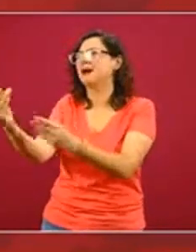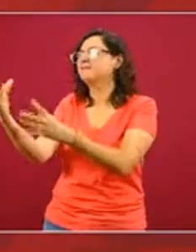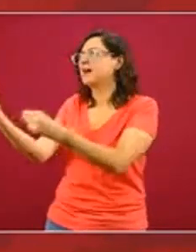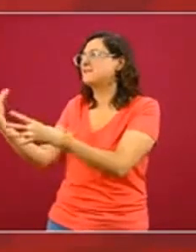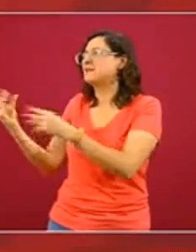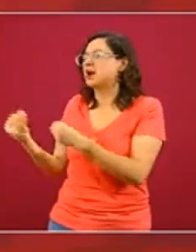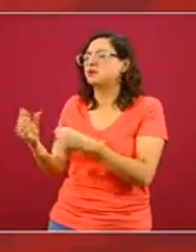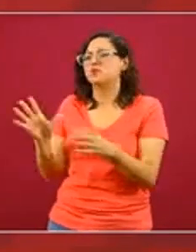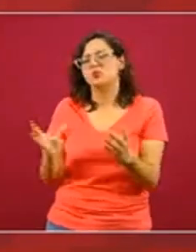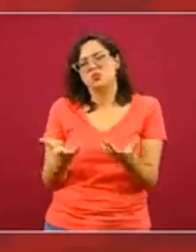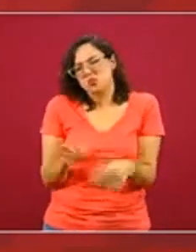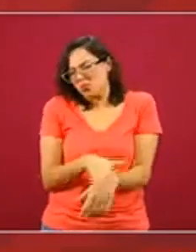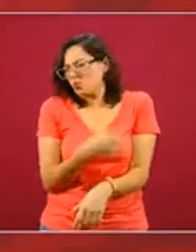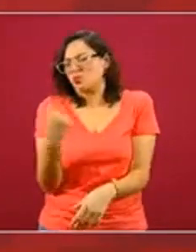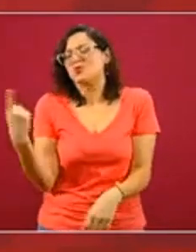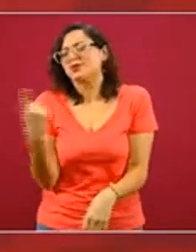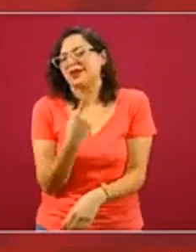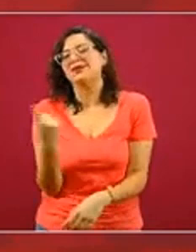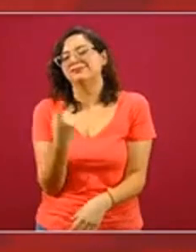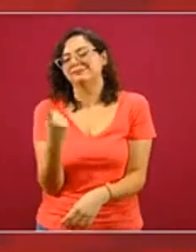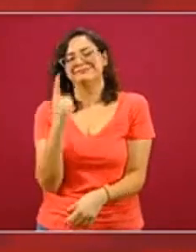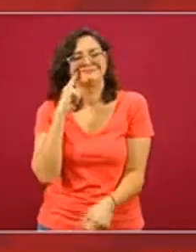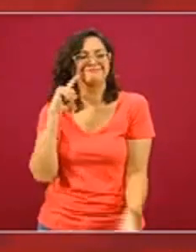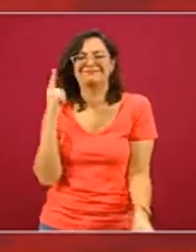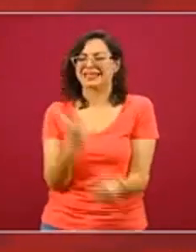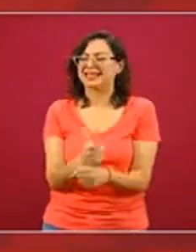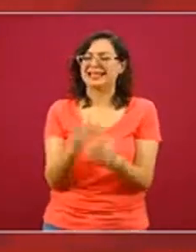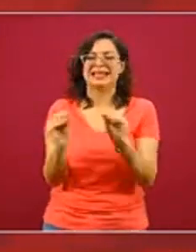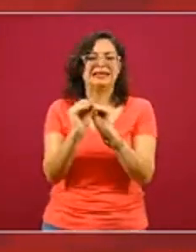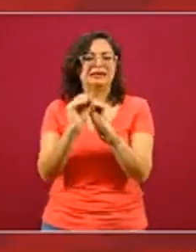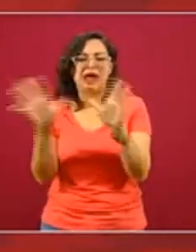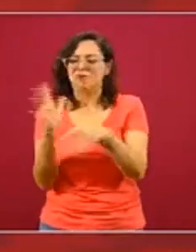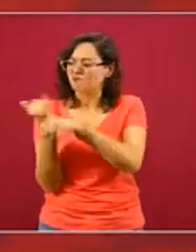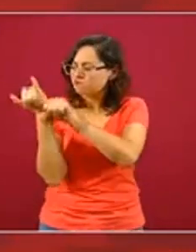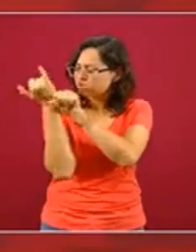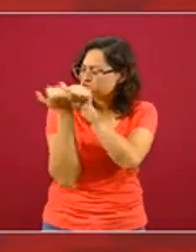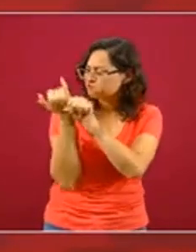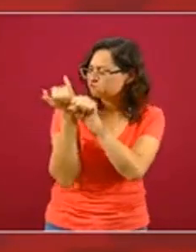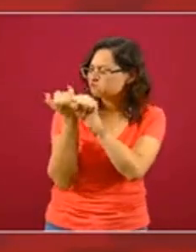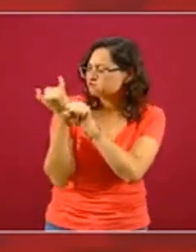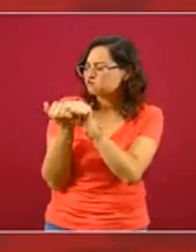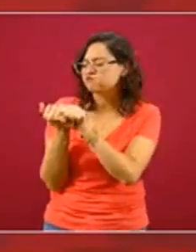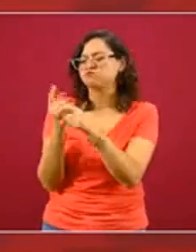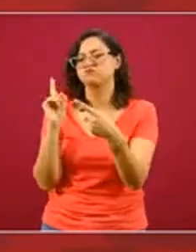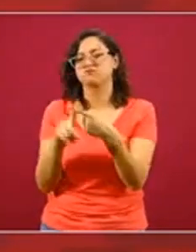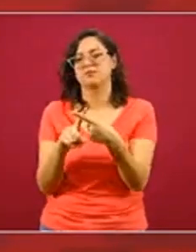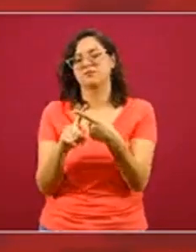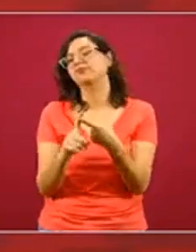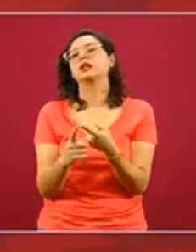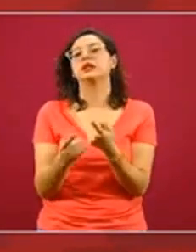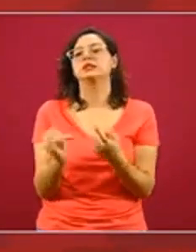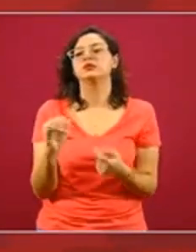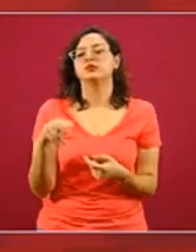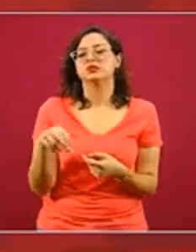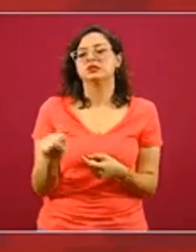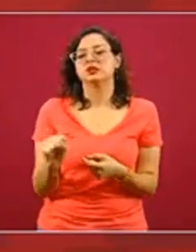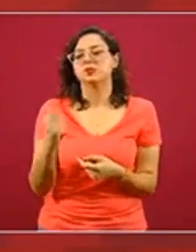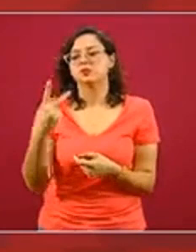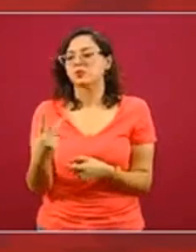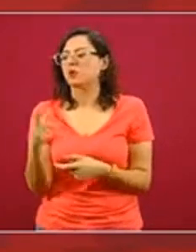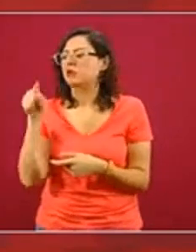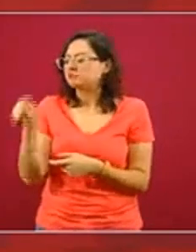identificada. Hay estudios académicos, entre otros del Instituto Nacional de Salud Pública,